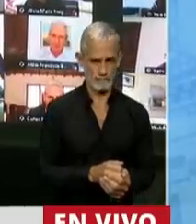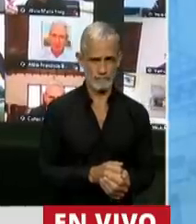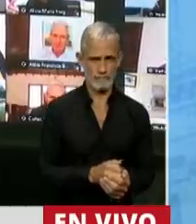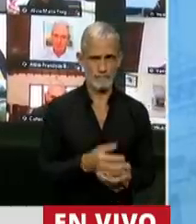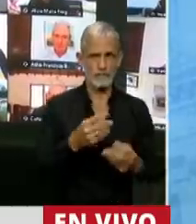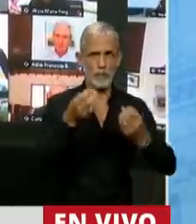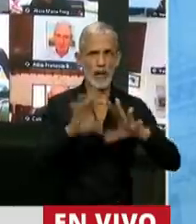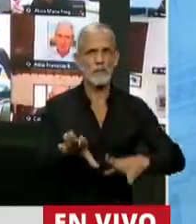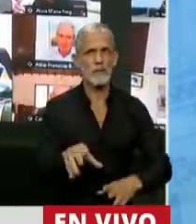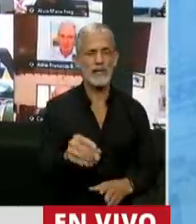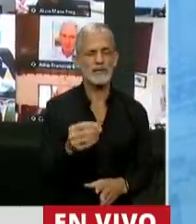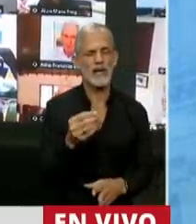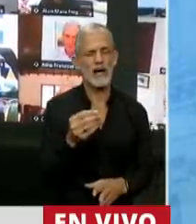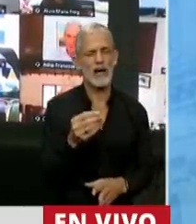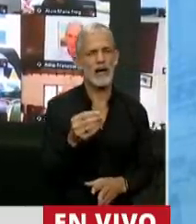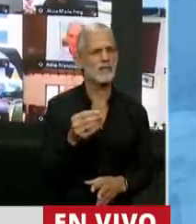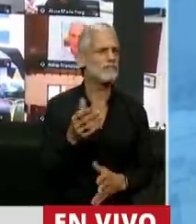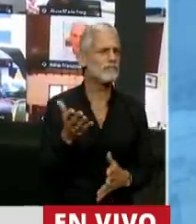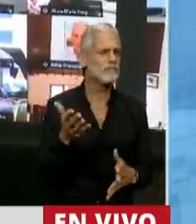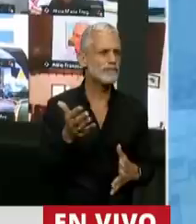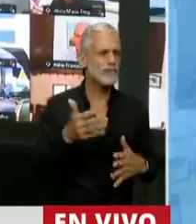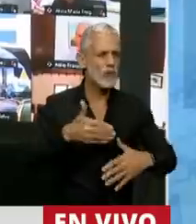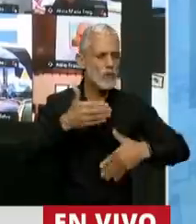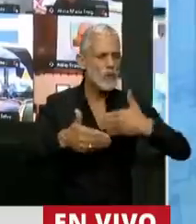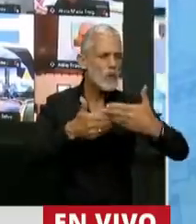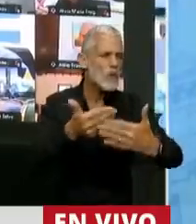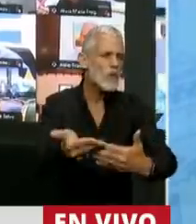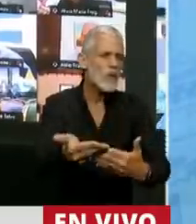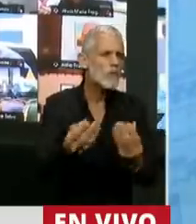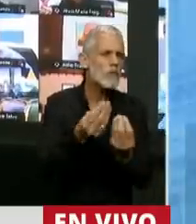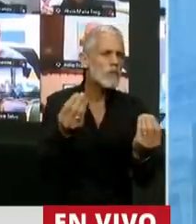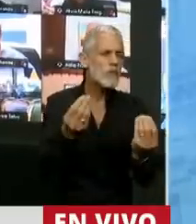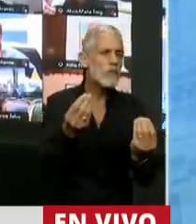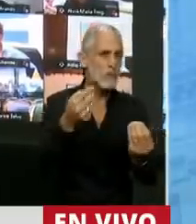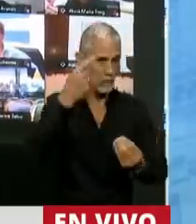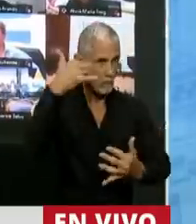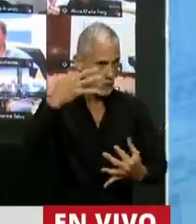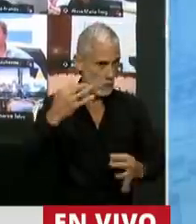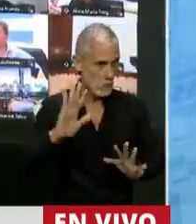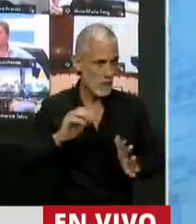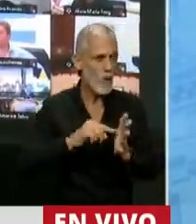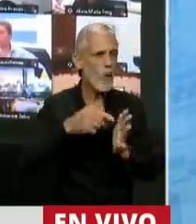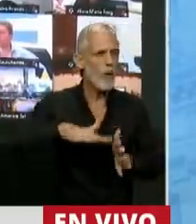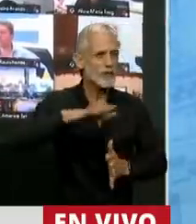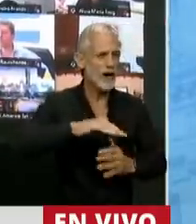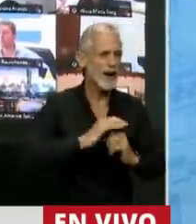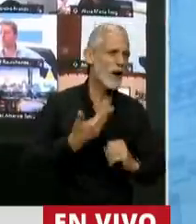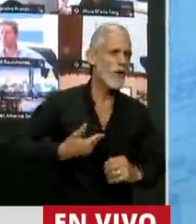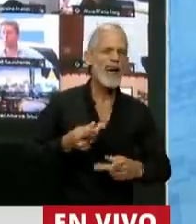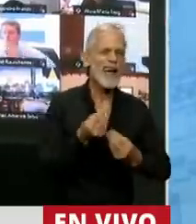se empieza a desarrollar, ¿qué hace inteligentemente el gobierno de la ciudad de Buenos Aires?